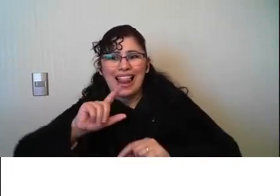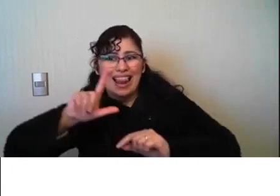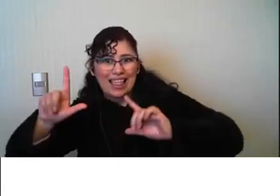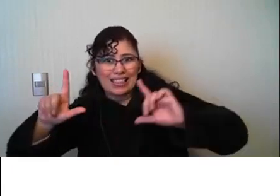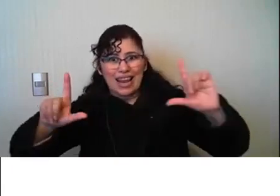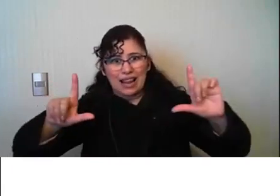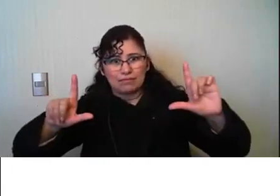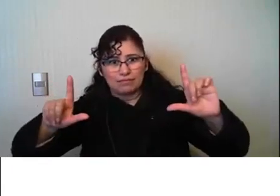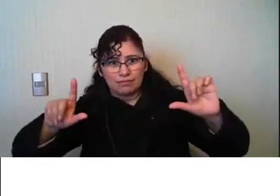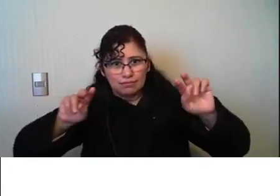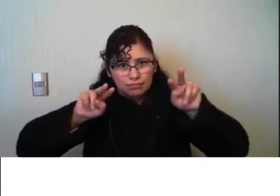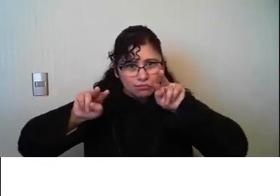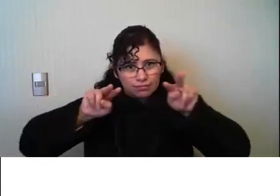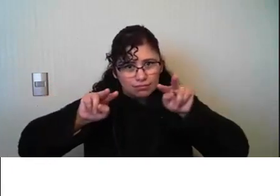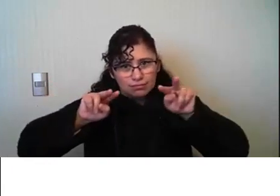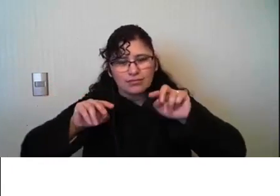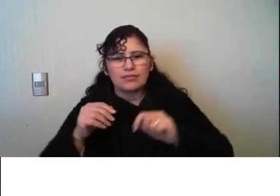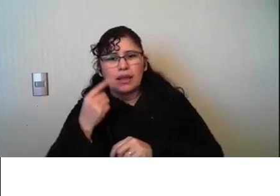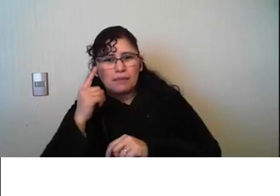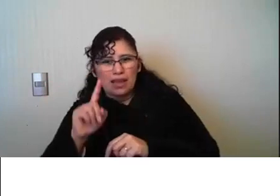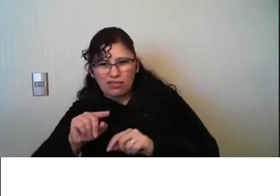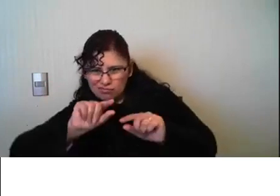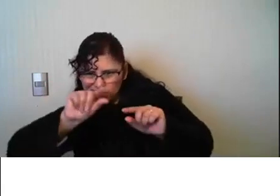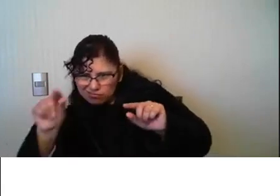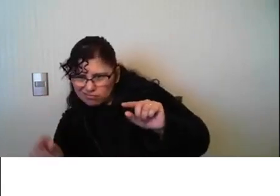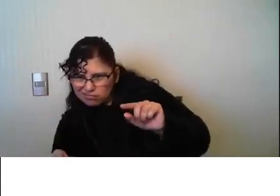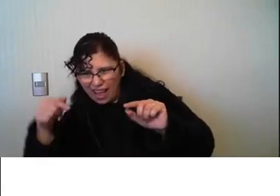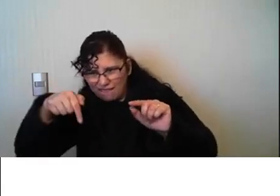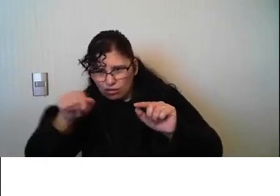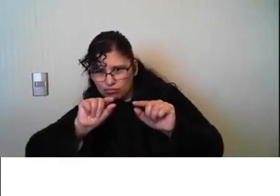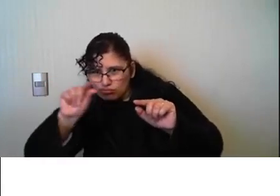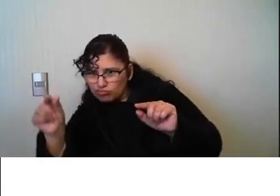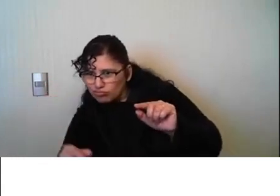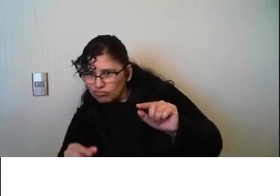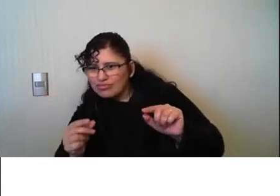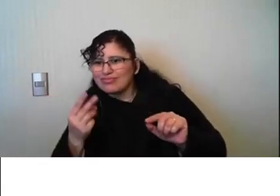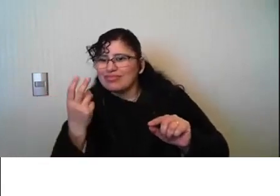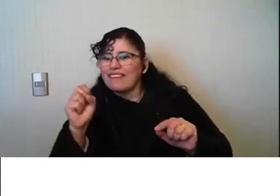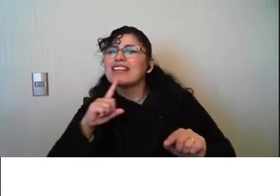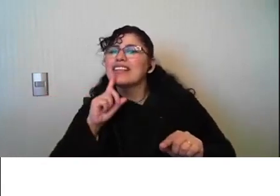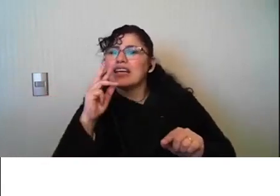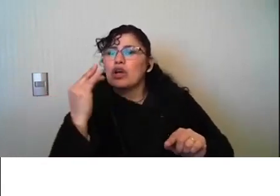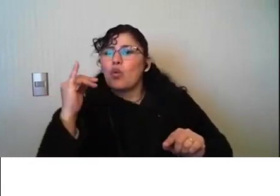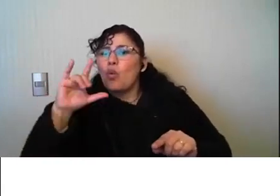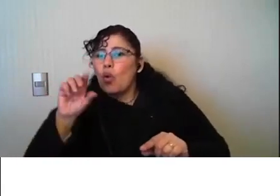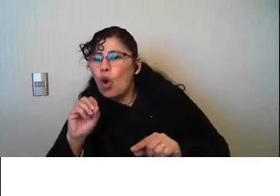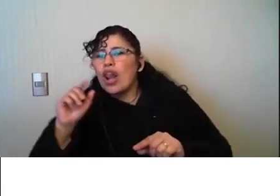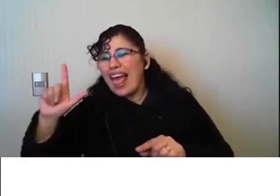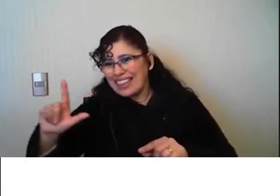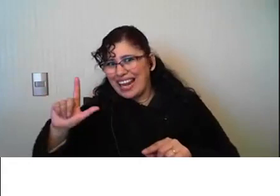posición, en esta, pero también esto es ventrículo lateral, ojo con eso, ¿ya? Esto también es ventrículo lateral. Esta es la porción frontal del ventrículo lateral y